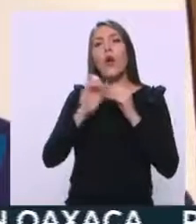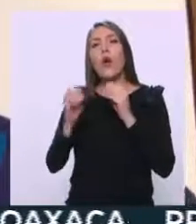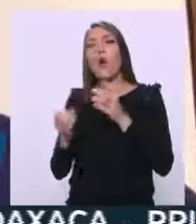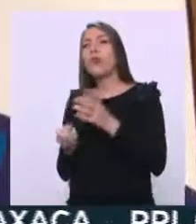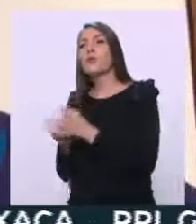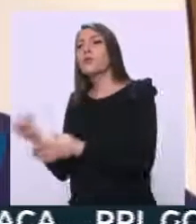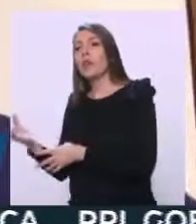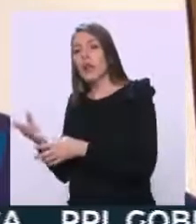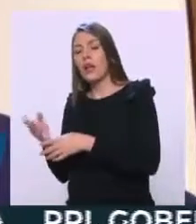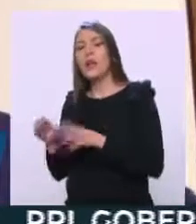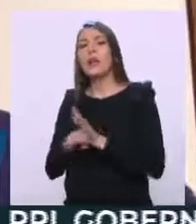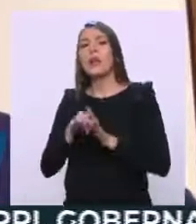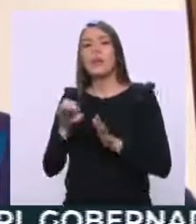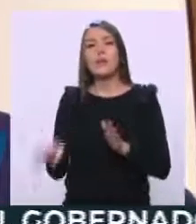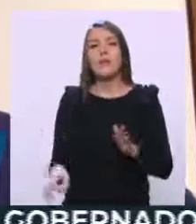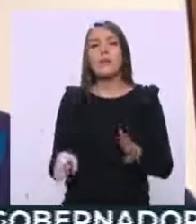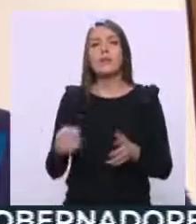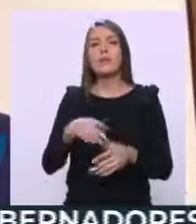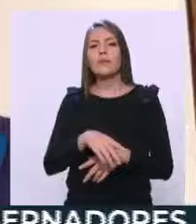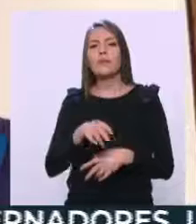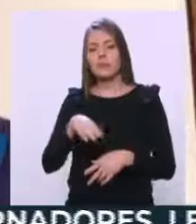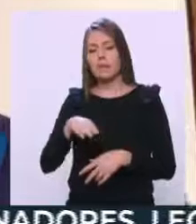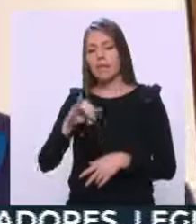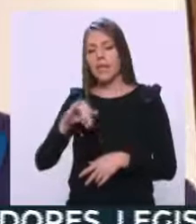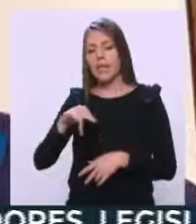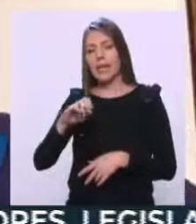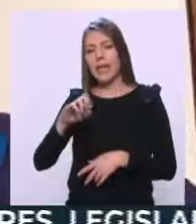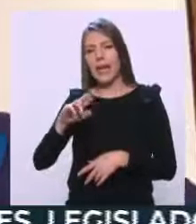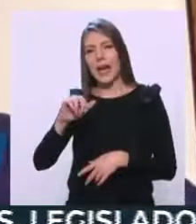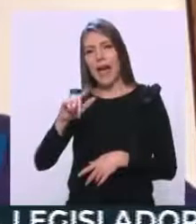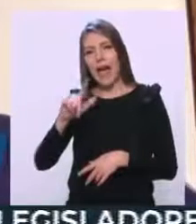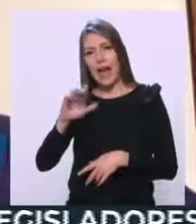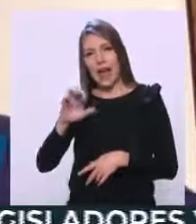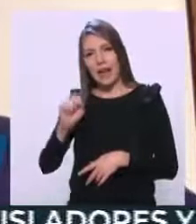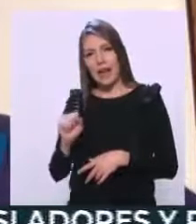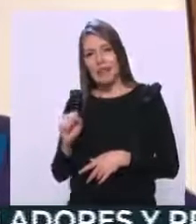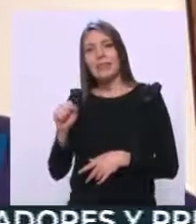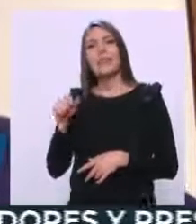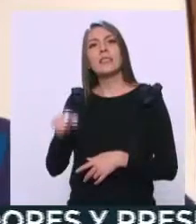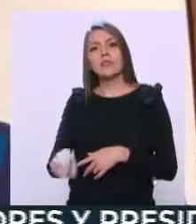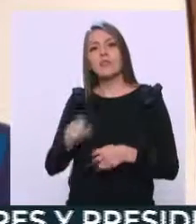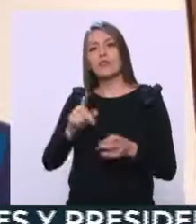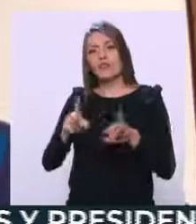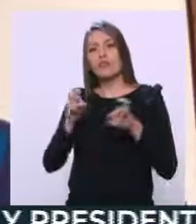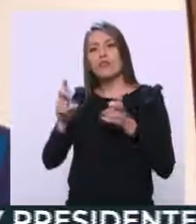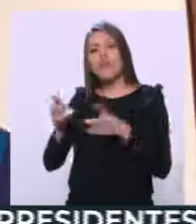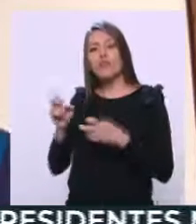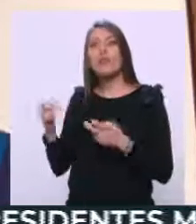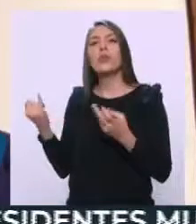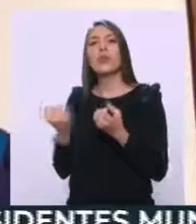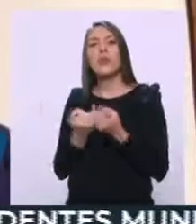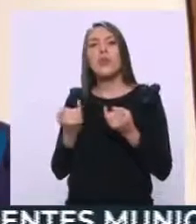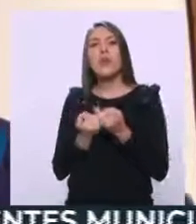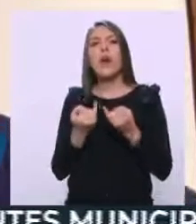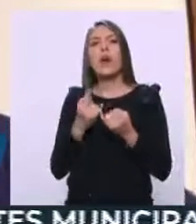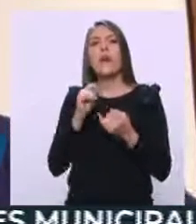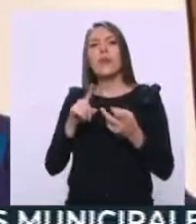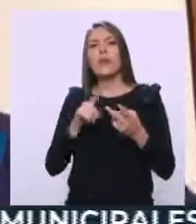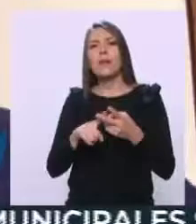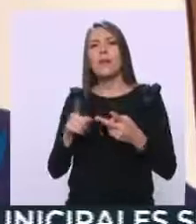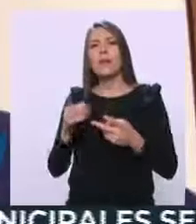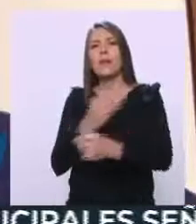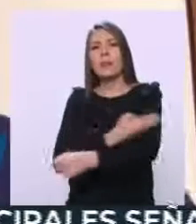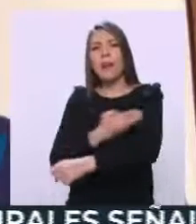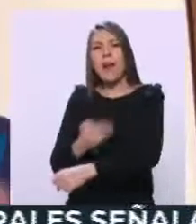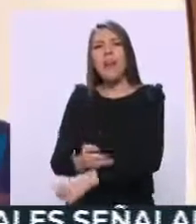saqueo de nuestros minerales, lo que es la exportación ilegal también de fuentes madereras o de